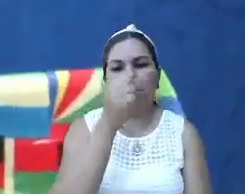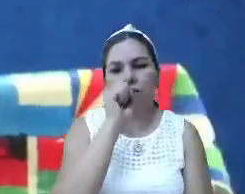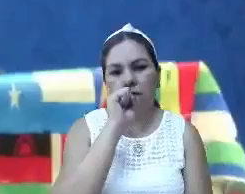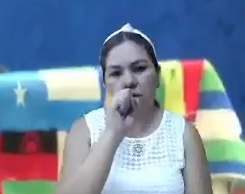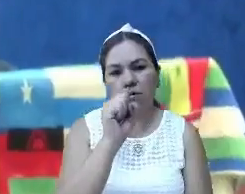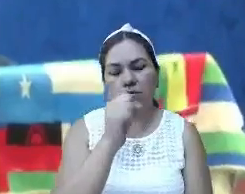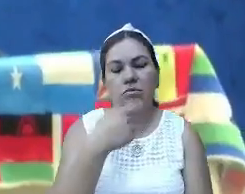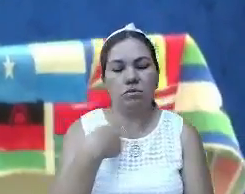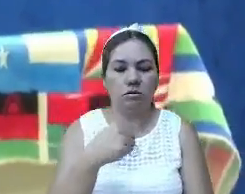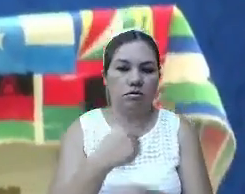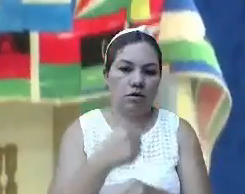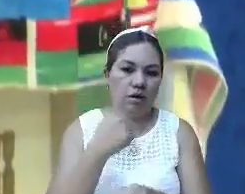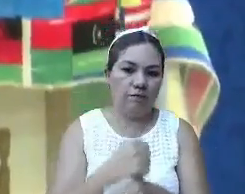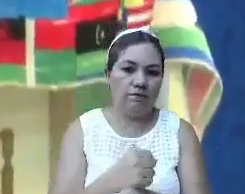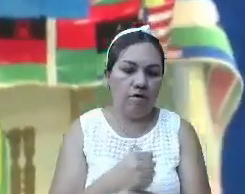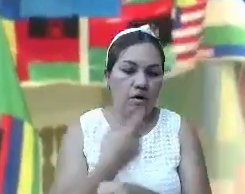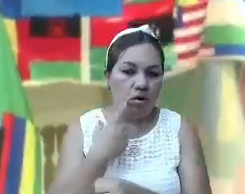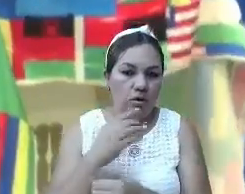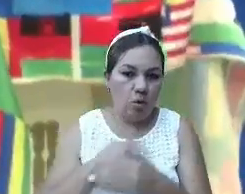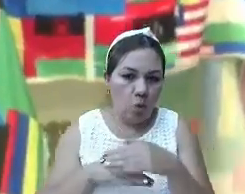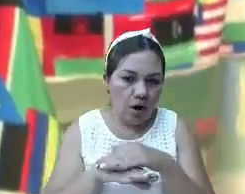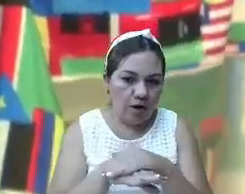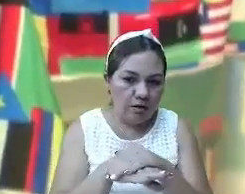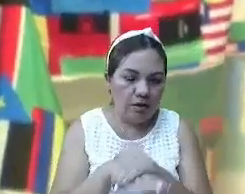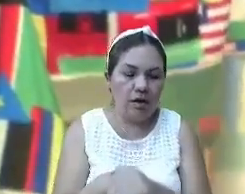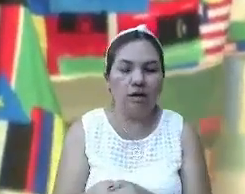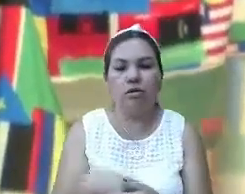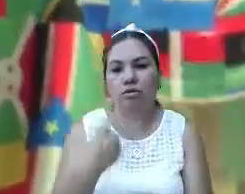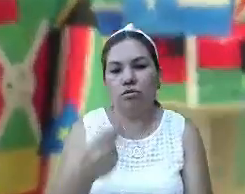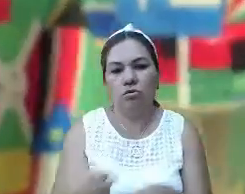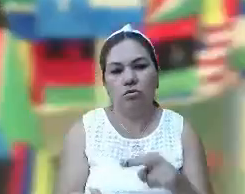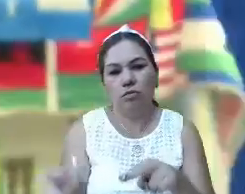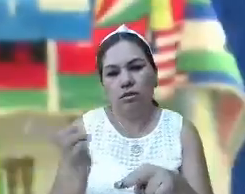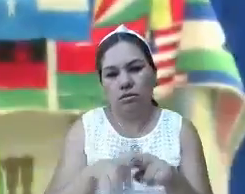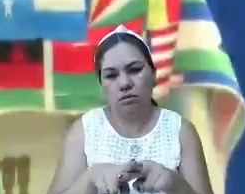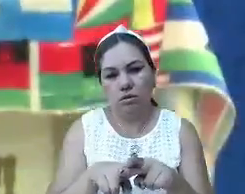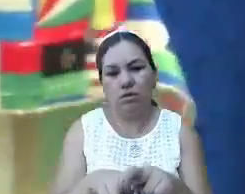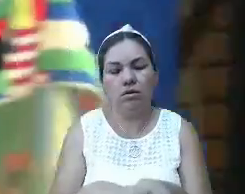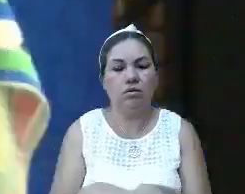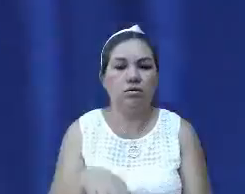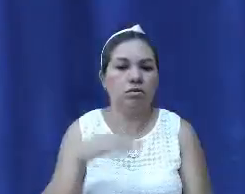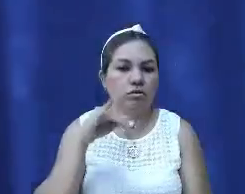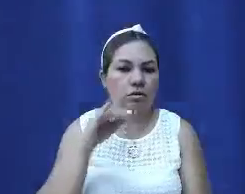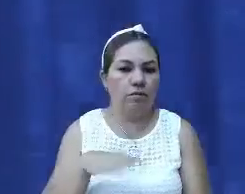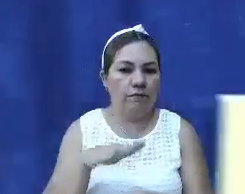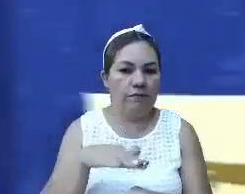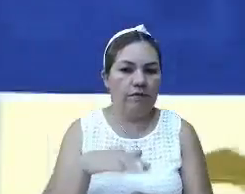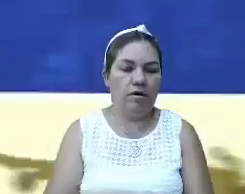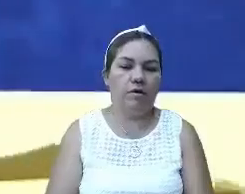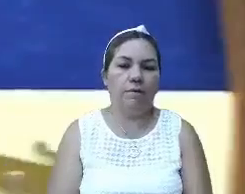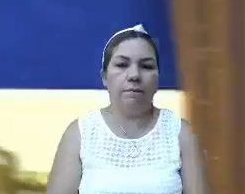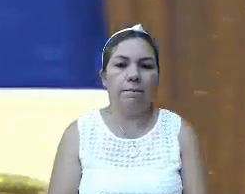trabajo de esconder las criaturas y no matarlo. Había una persecución contra Israel